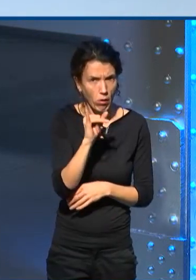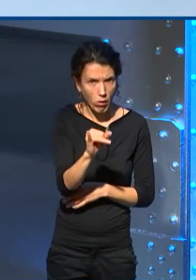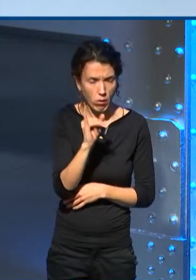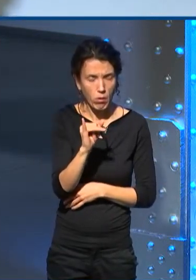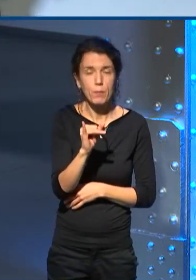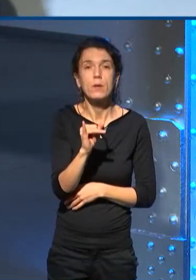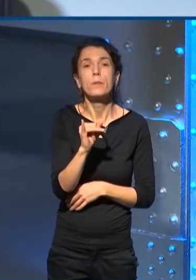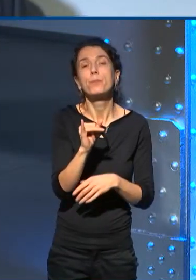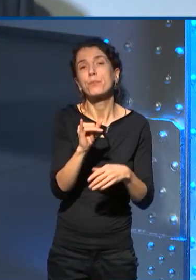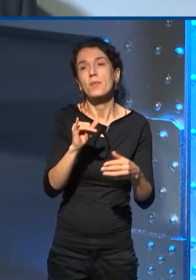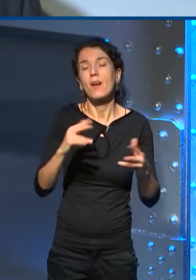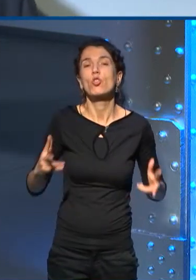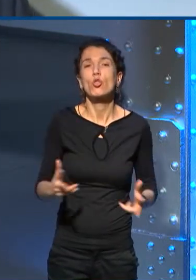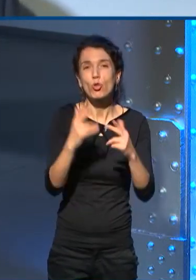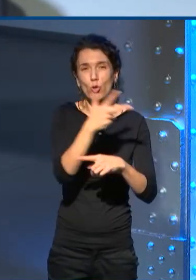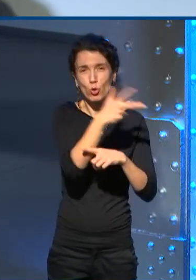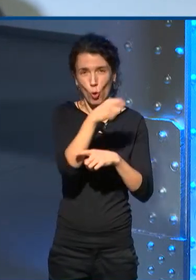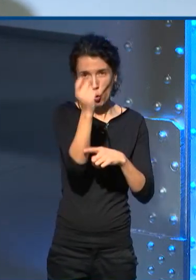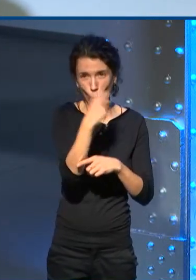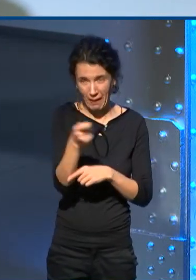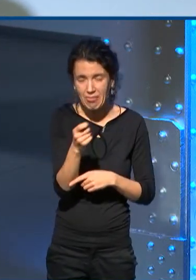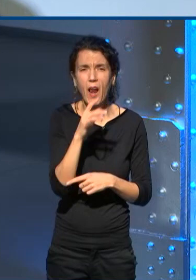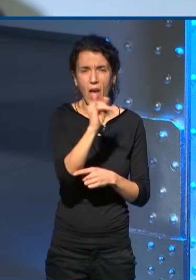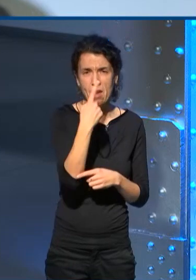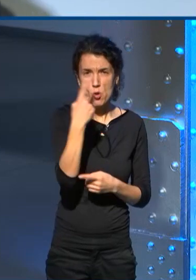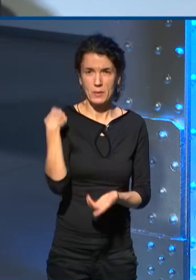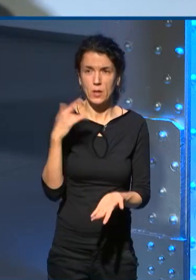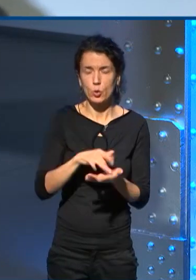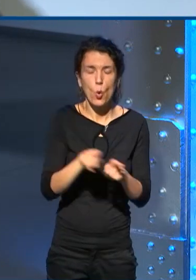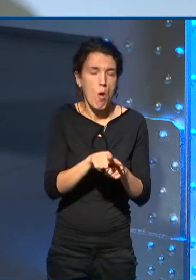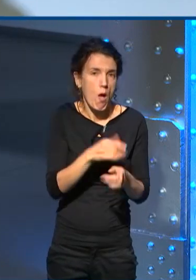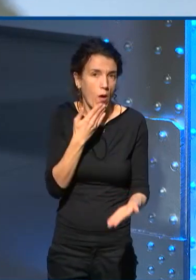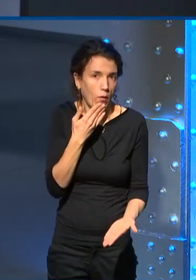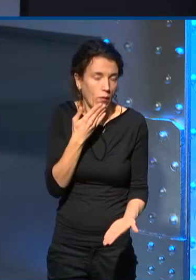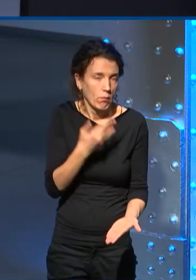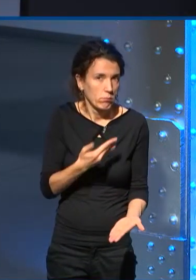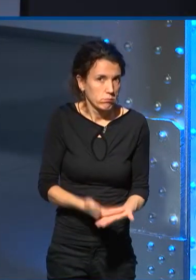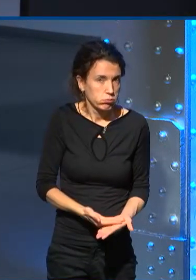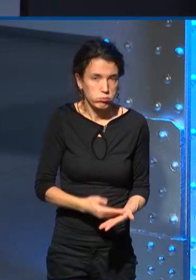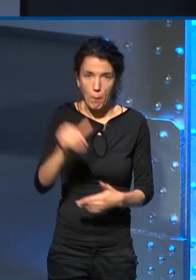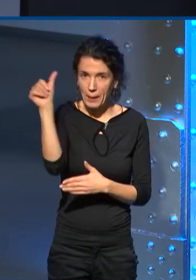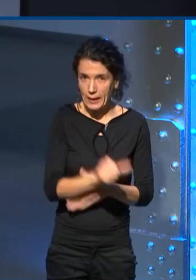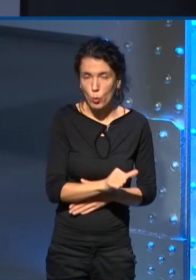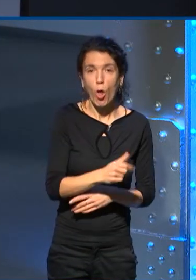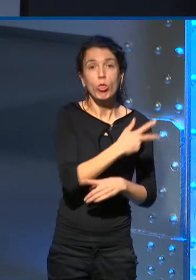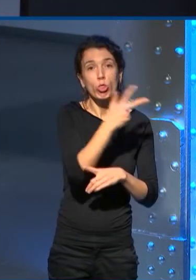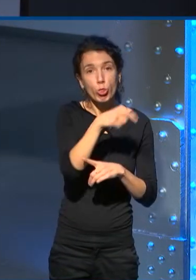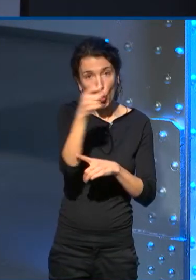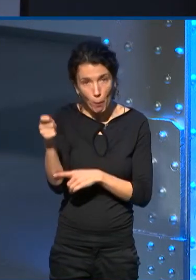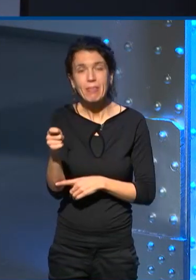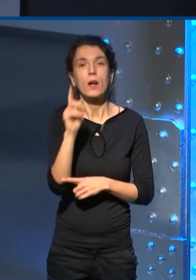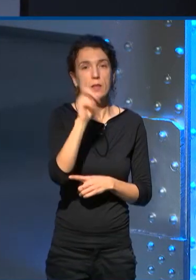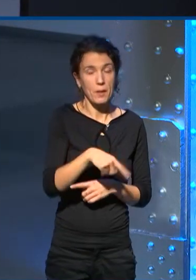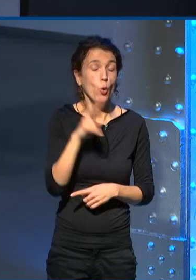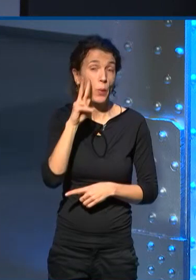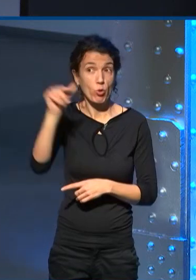una serie de National Geographic, un documental que se estrenó el año pasado, que es un tostón como película, la parte documental, porque está uno